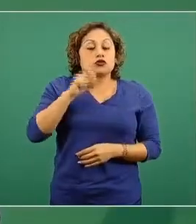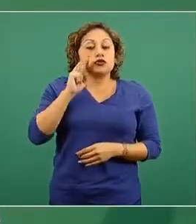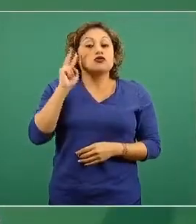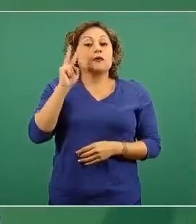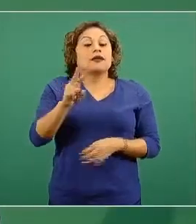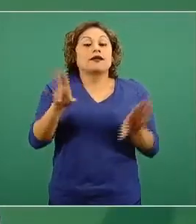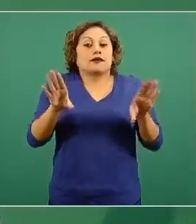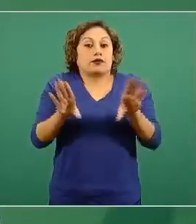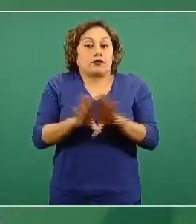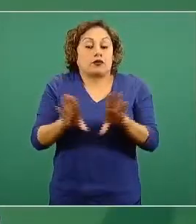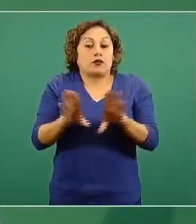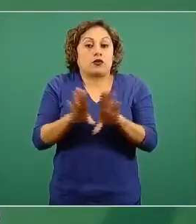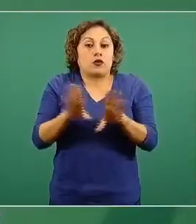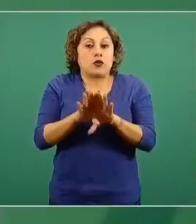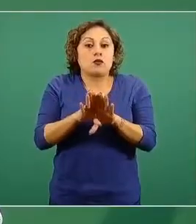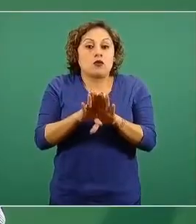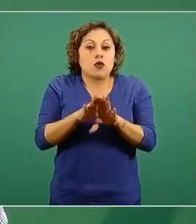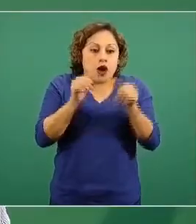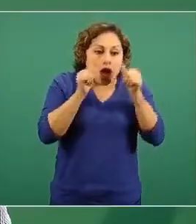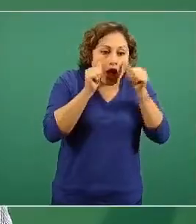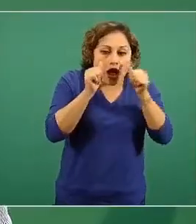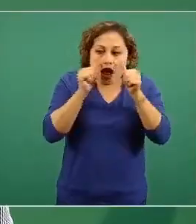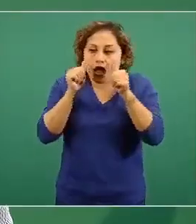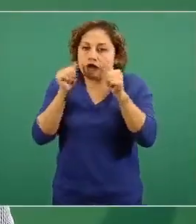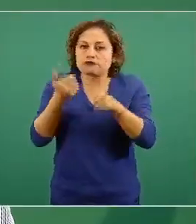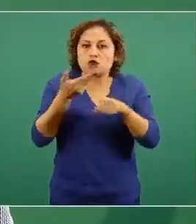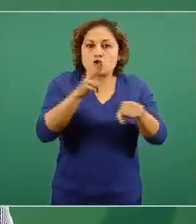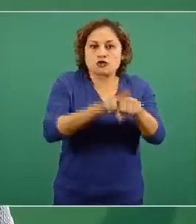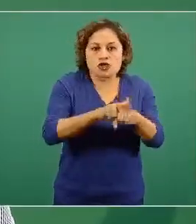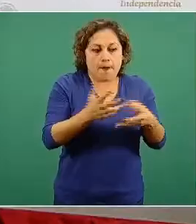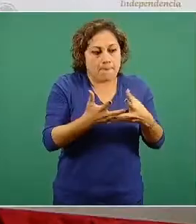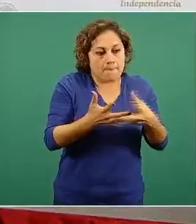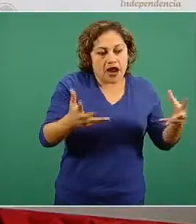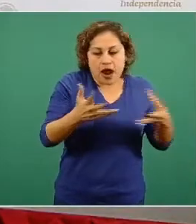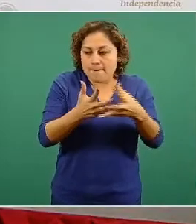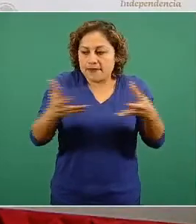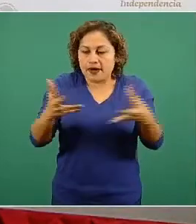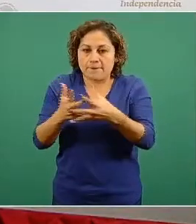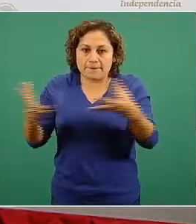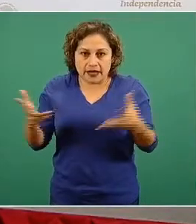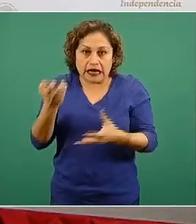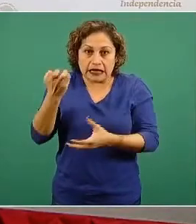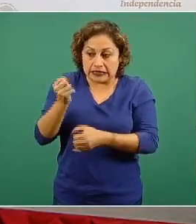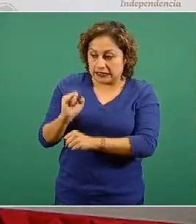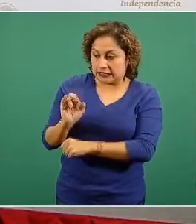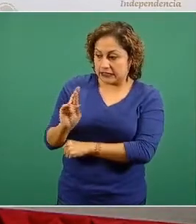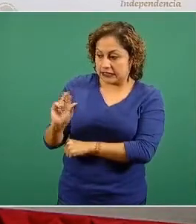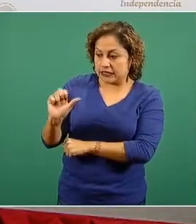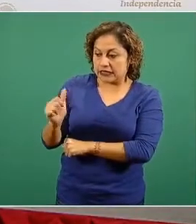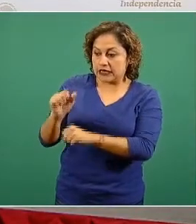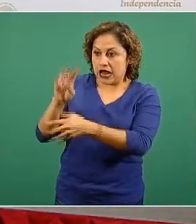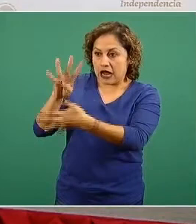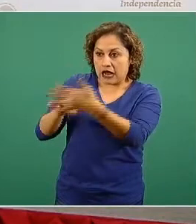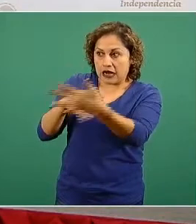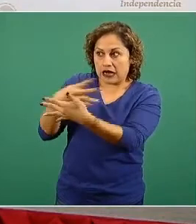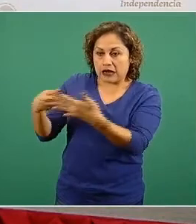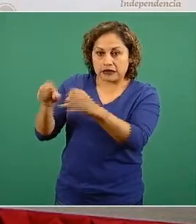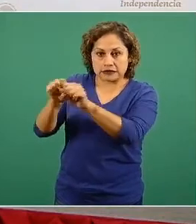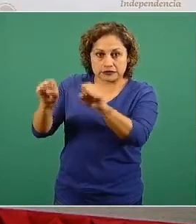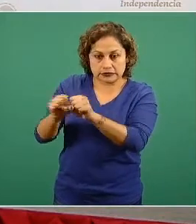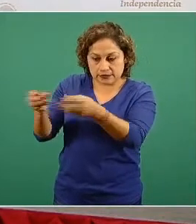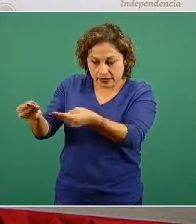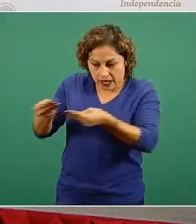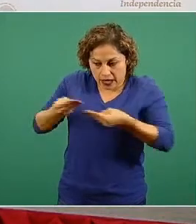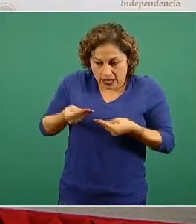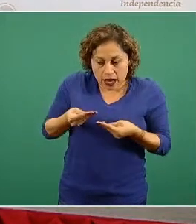de reconversión y expansión hospitalaria. De hecho, con la implementación de esta red, en los días siguientes vino la publicación también de